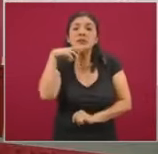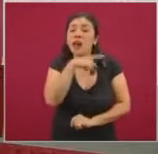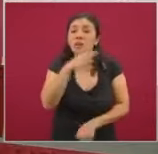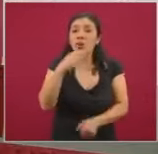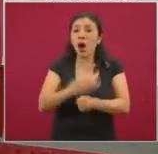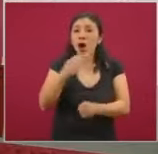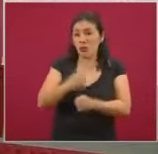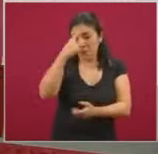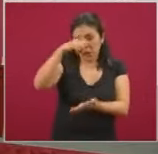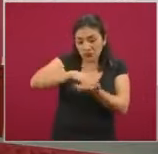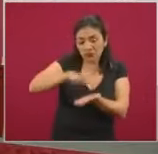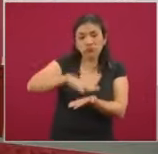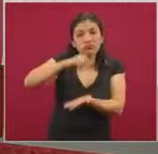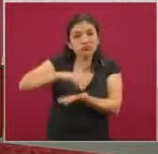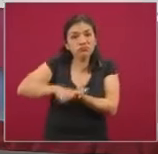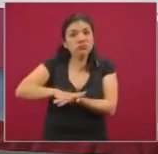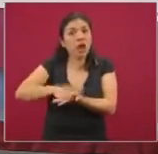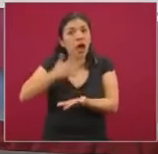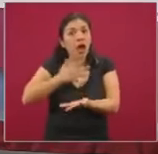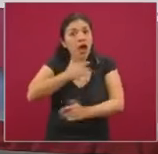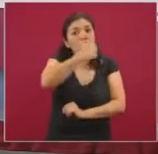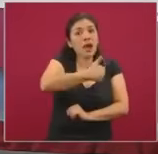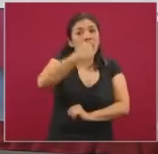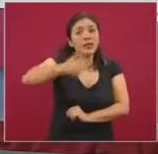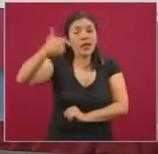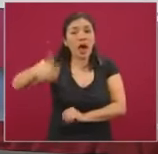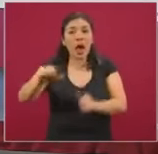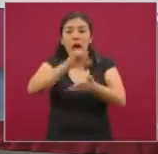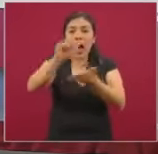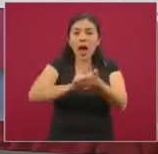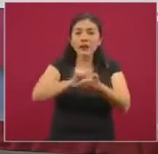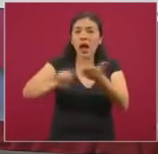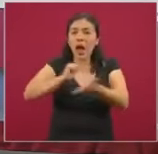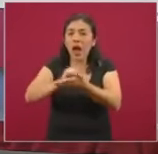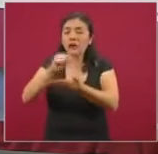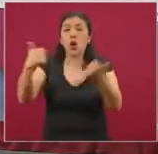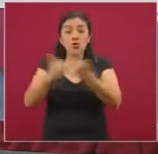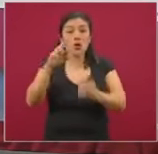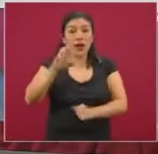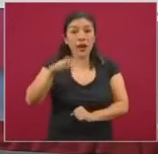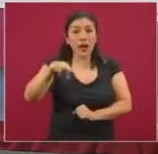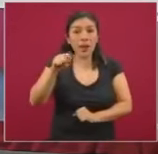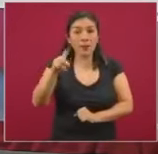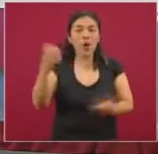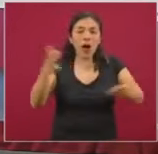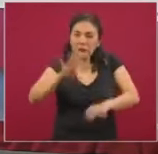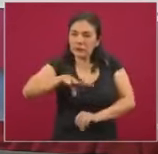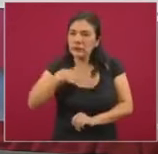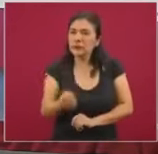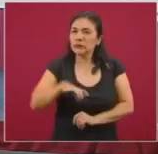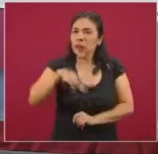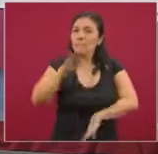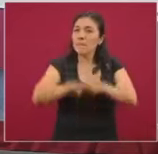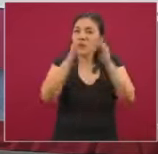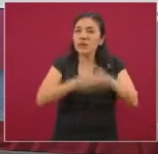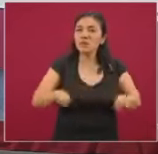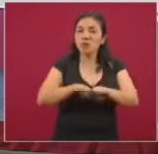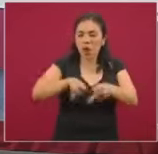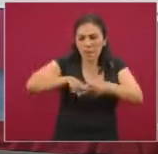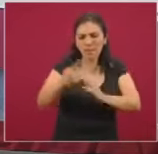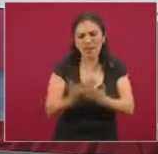tenemos de registro de cada una de estas actas, y RENAPO ha hecho un esfuerzo muy importante desde el